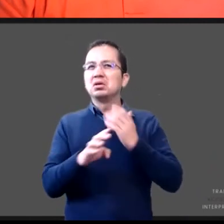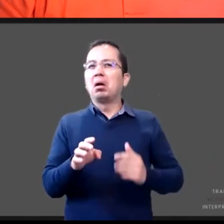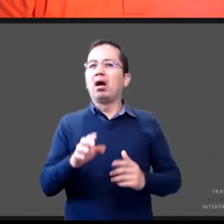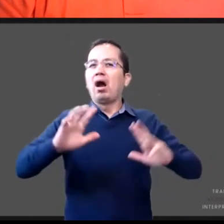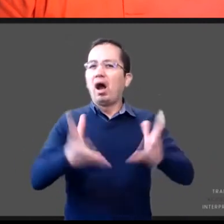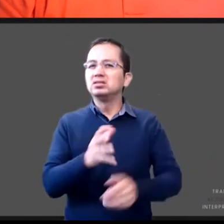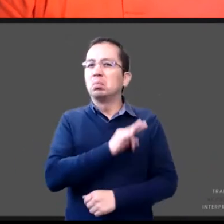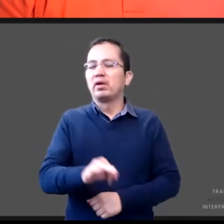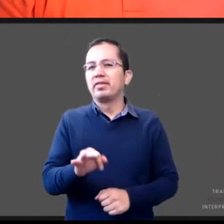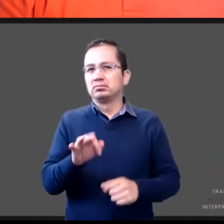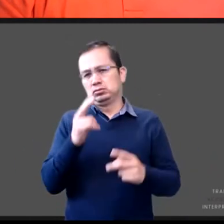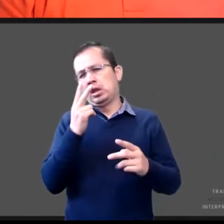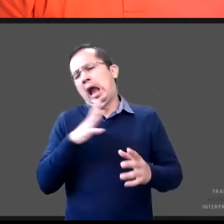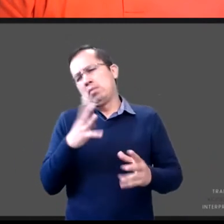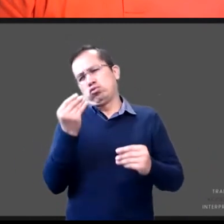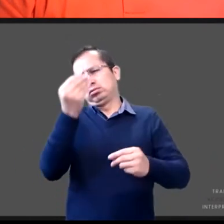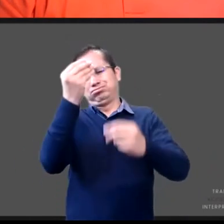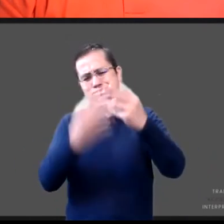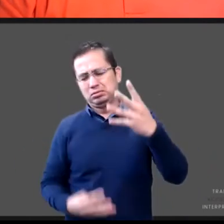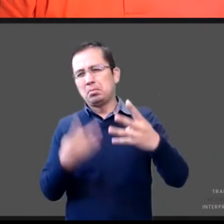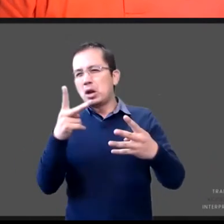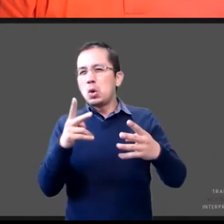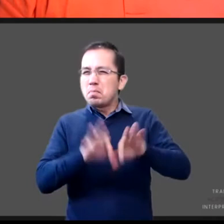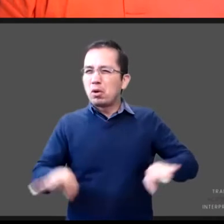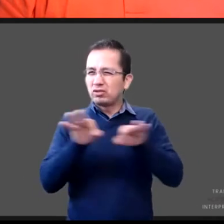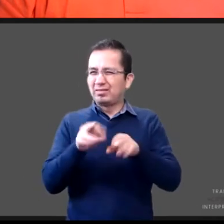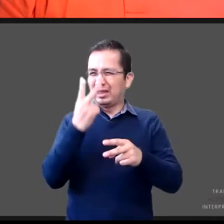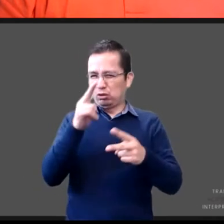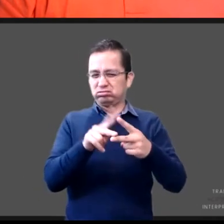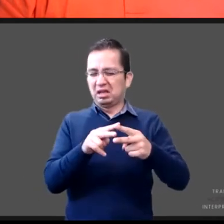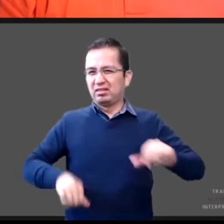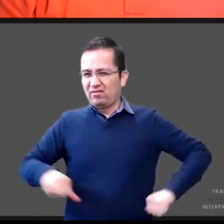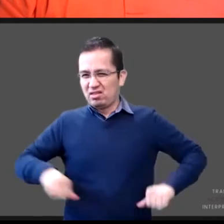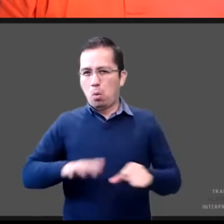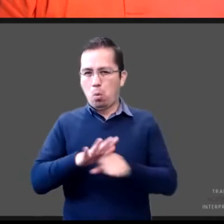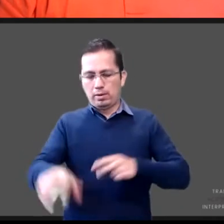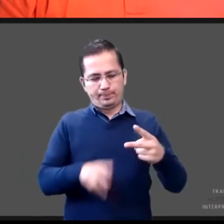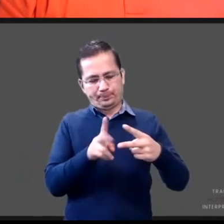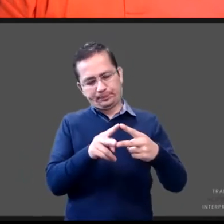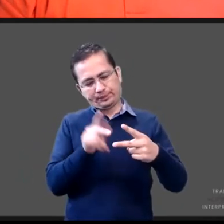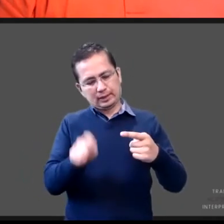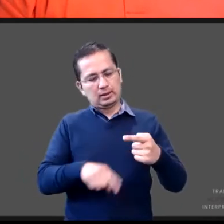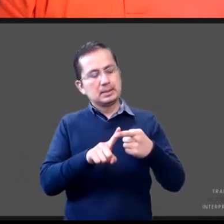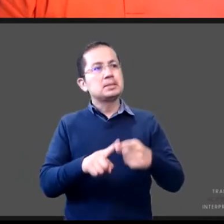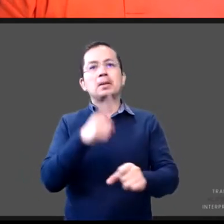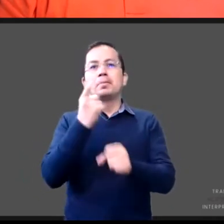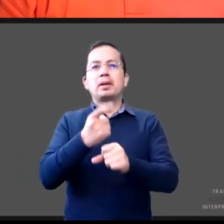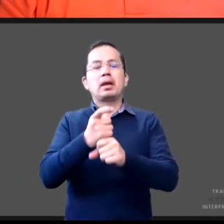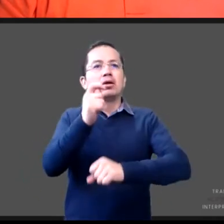dos muy importantes. Lo primero es que sí tenemos que hacer un gran esfuerzo por cambiar la norma social, ¿no? Por